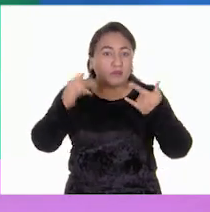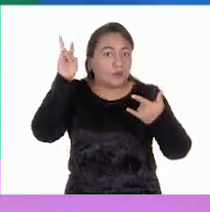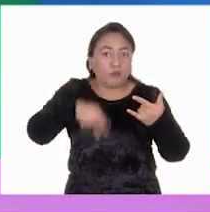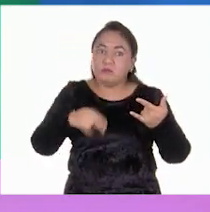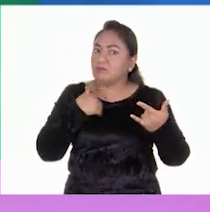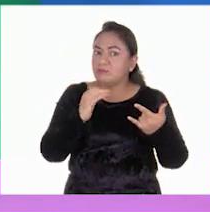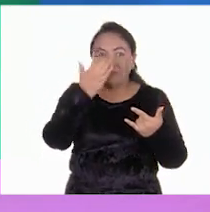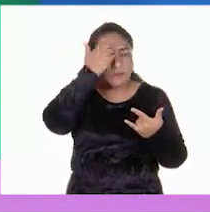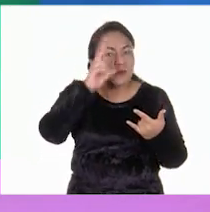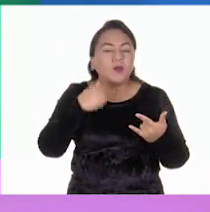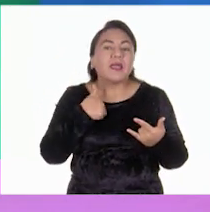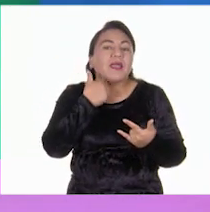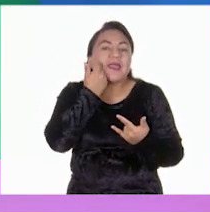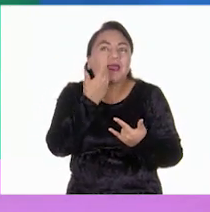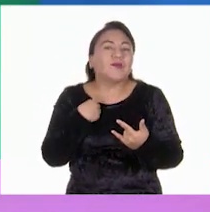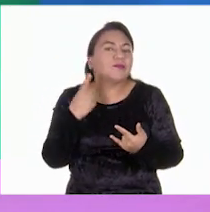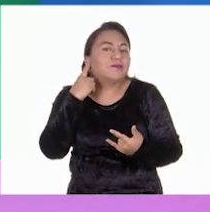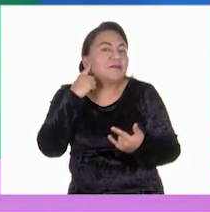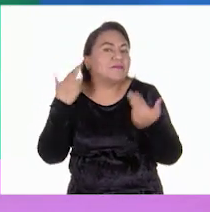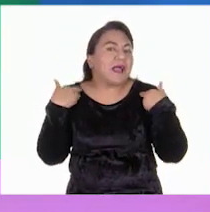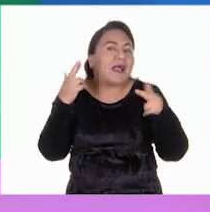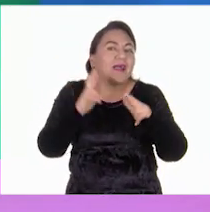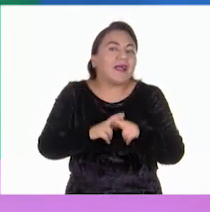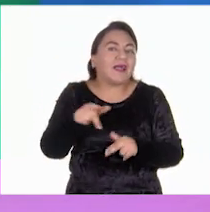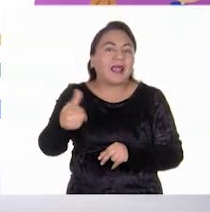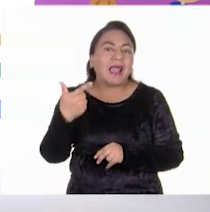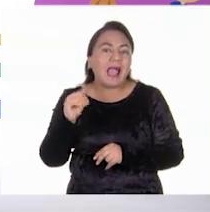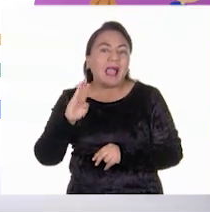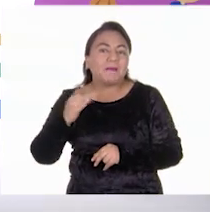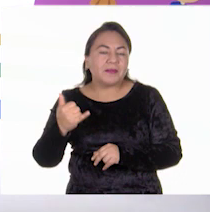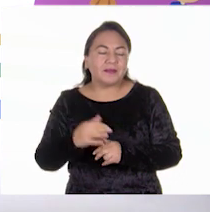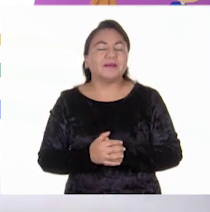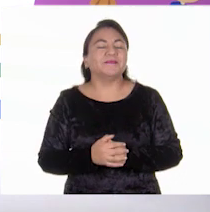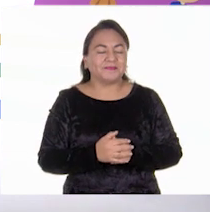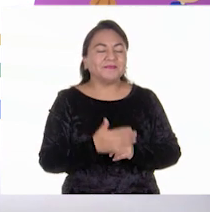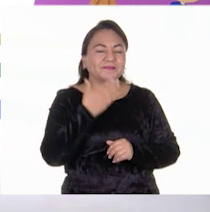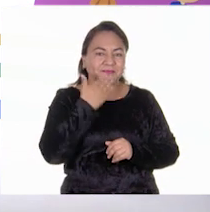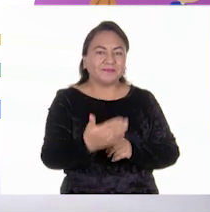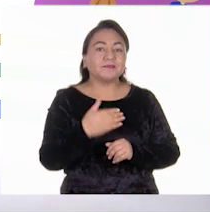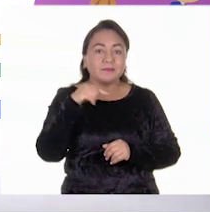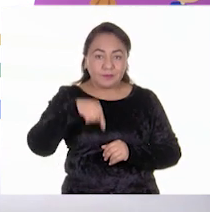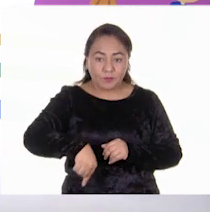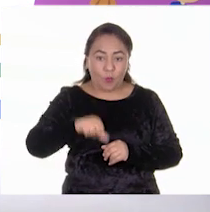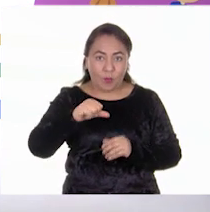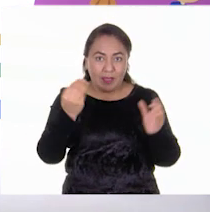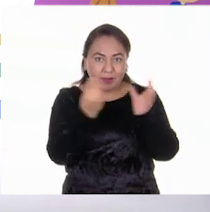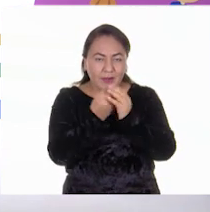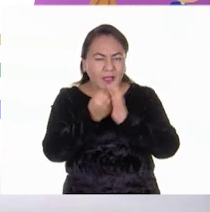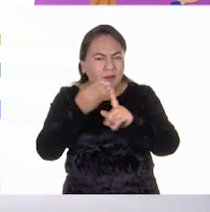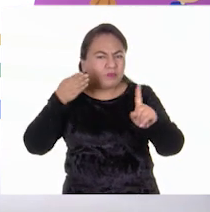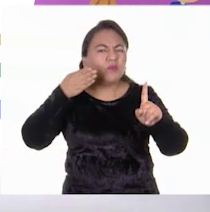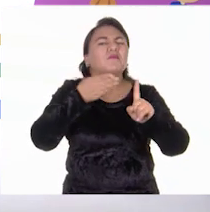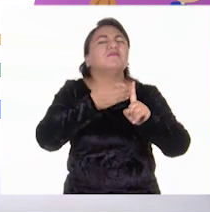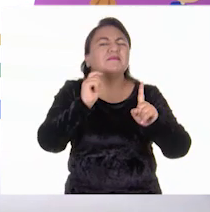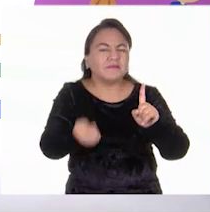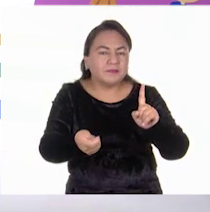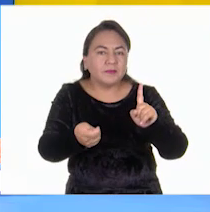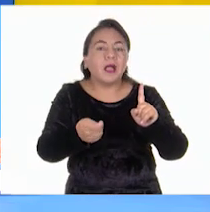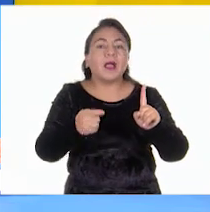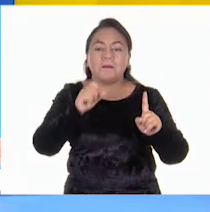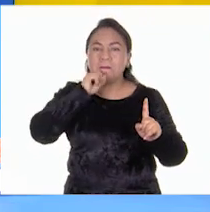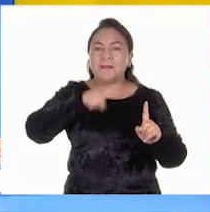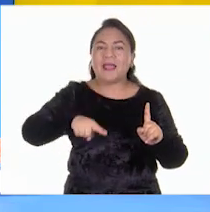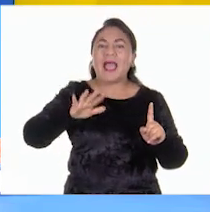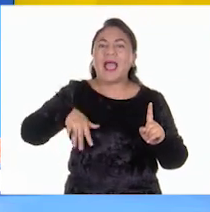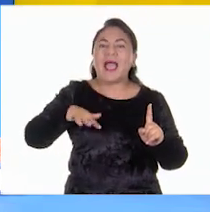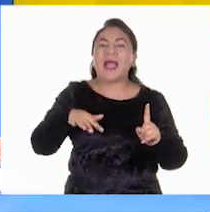original y quiero escuchar a la maestra Gaby. Muy bien, el propósito de esta sesión es justo como estaba ocurriendo